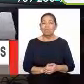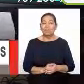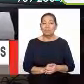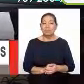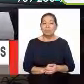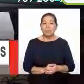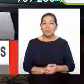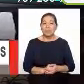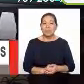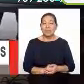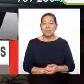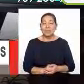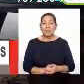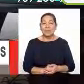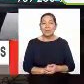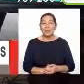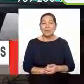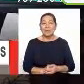Puede pasar otro gol.